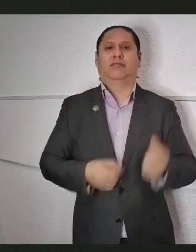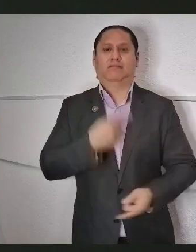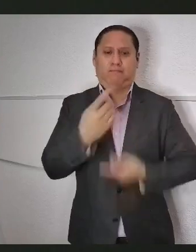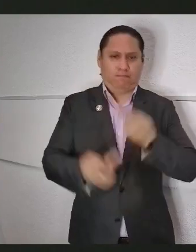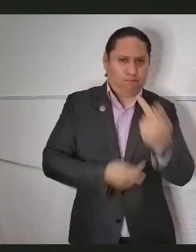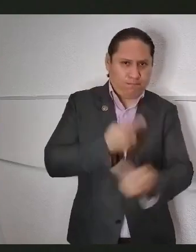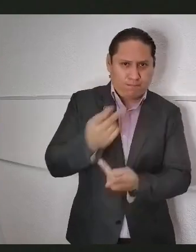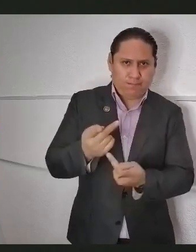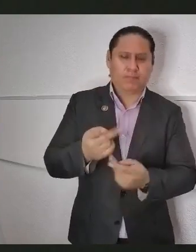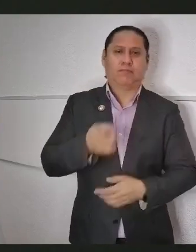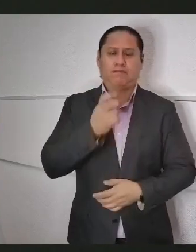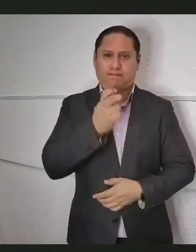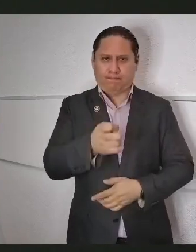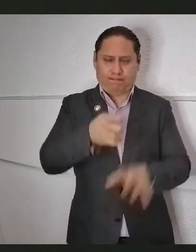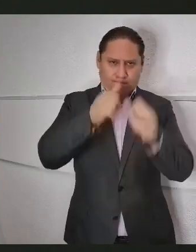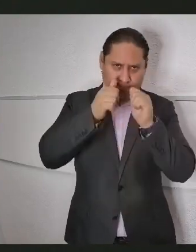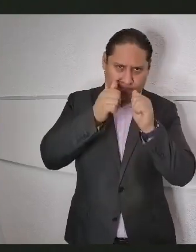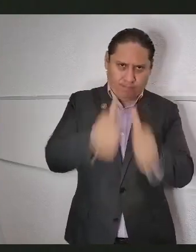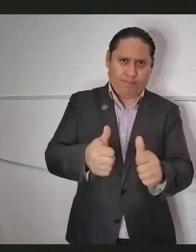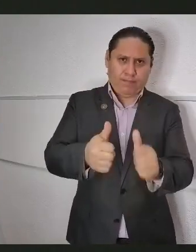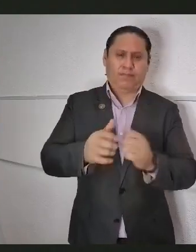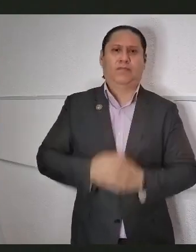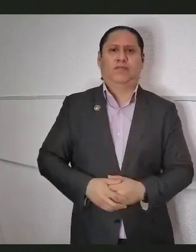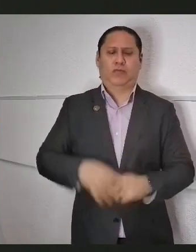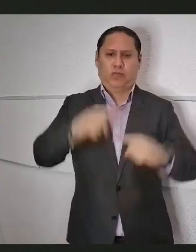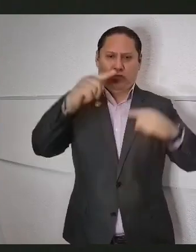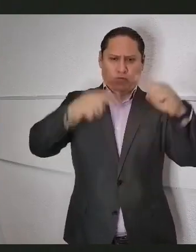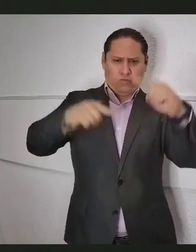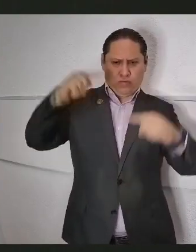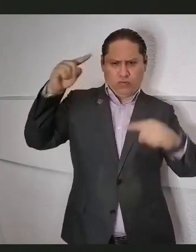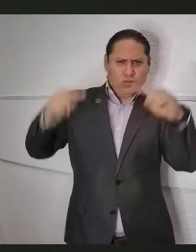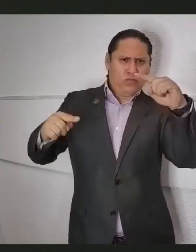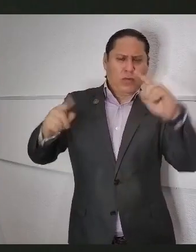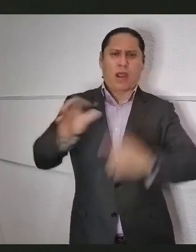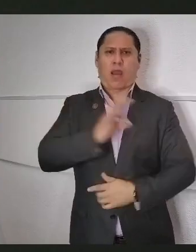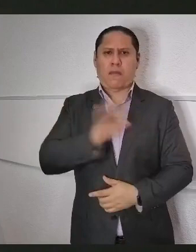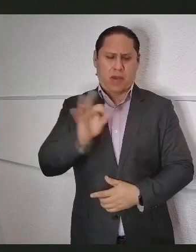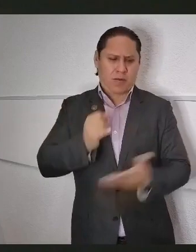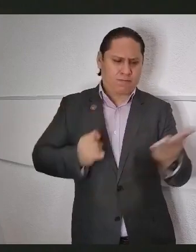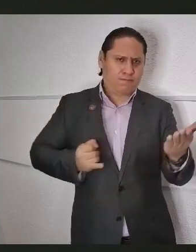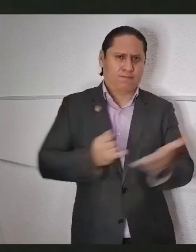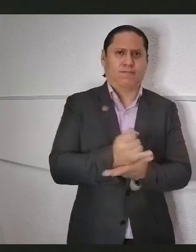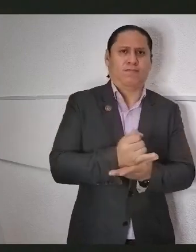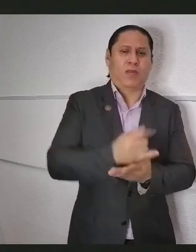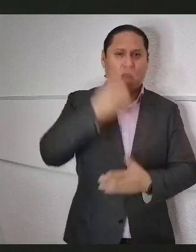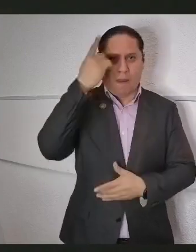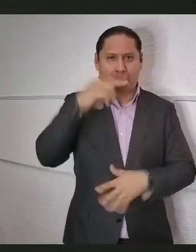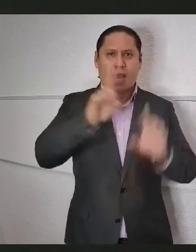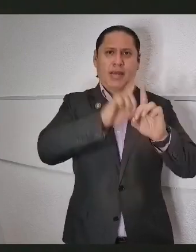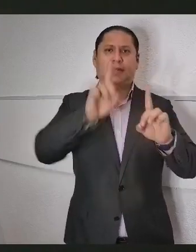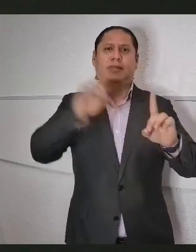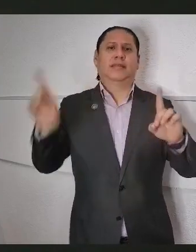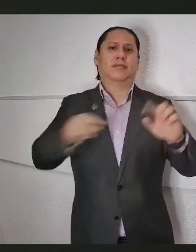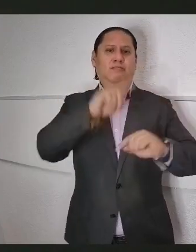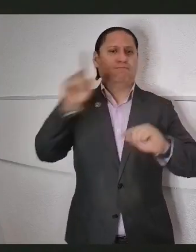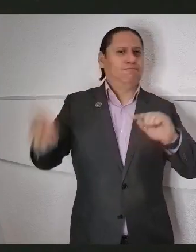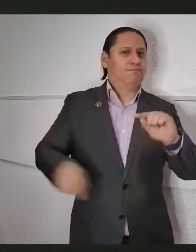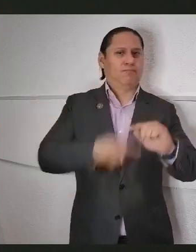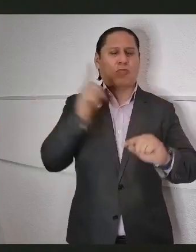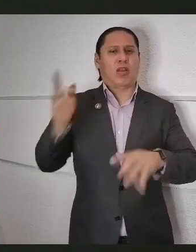ello, contribuyen a tener estadísticas que permitirán tomar decisiones para el desarrollo del